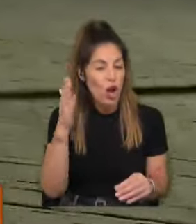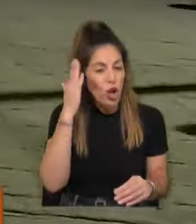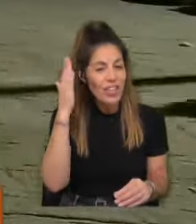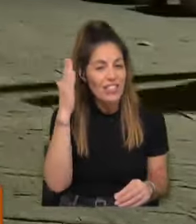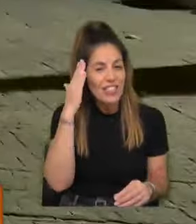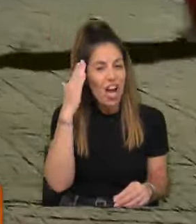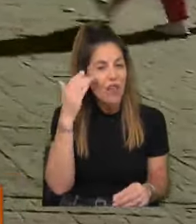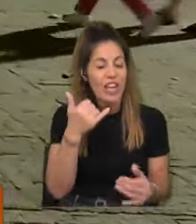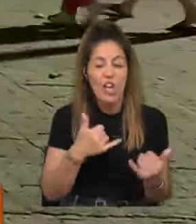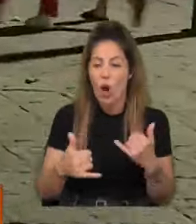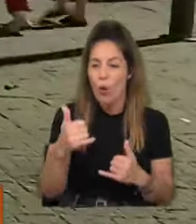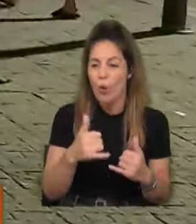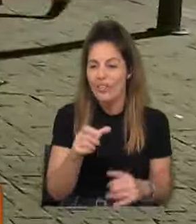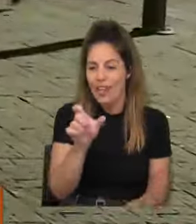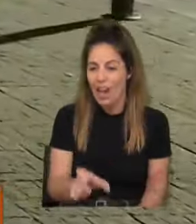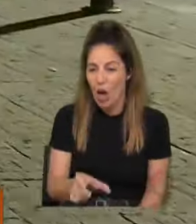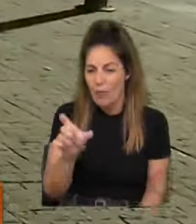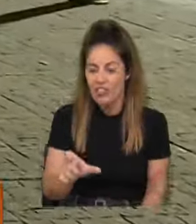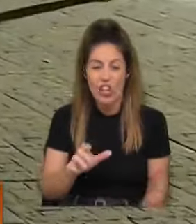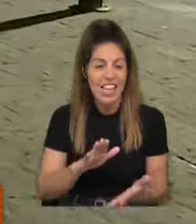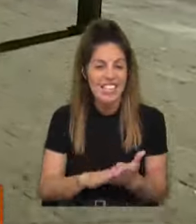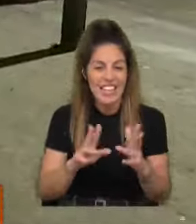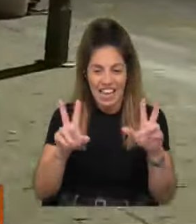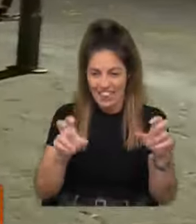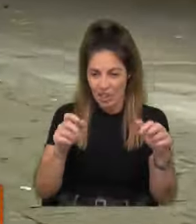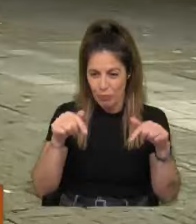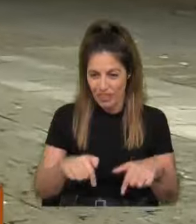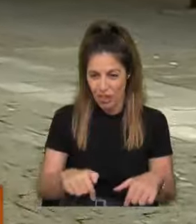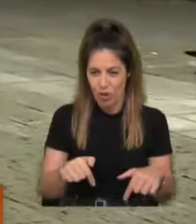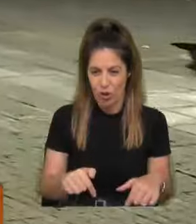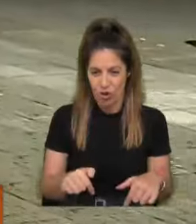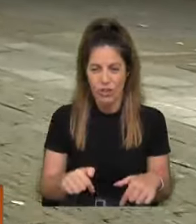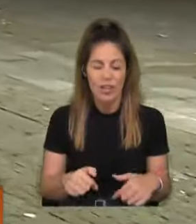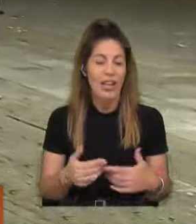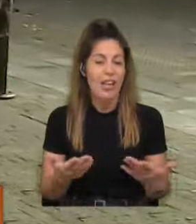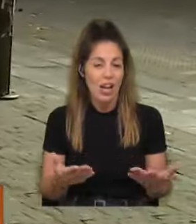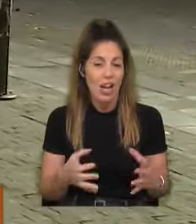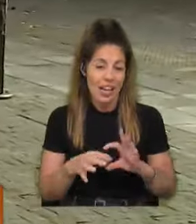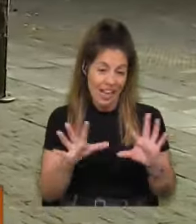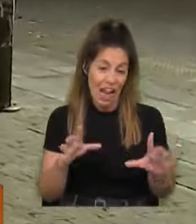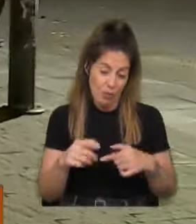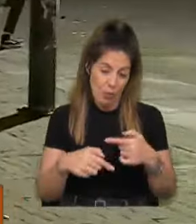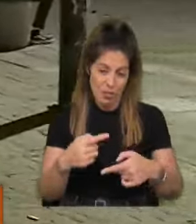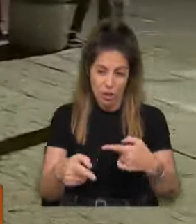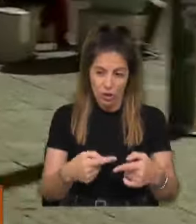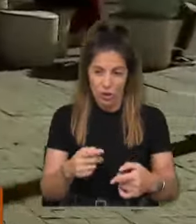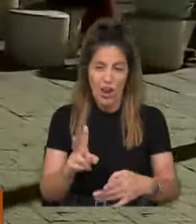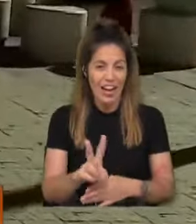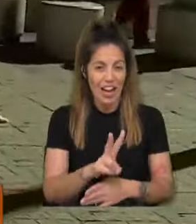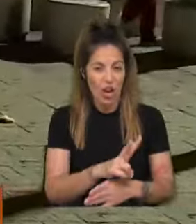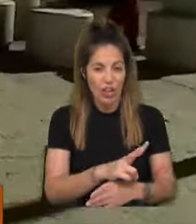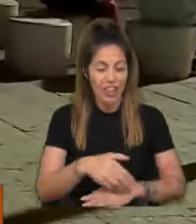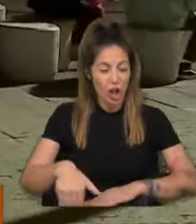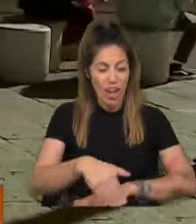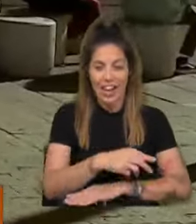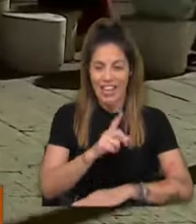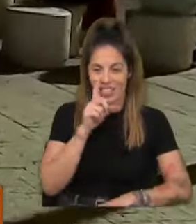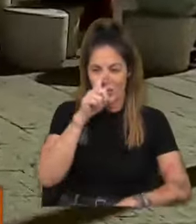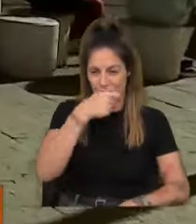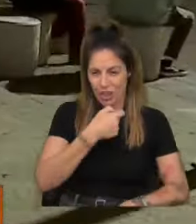lo que nos comunica a la gente acerca del tema de debate hoy en la letra chica Por supuesto que vamos a seguir recorriendo las calles de Montevideo a